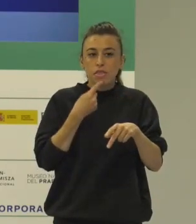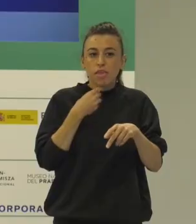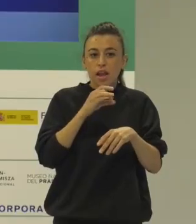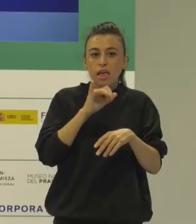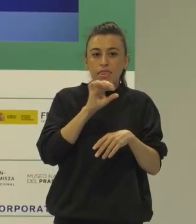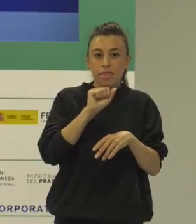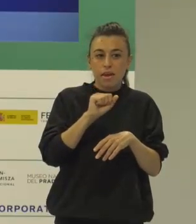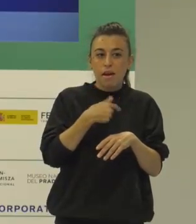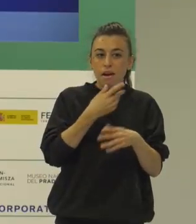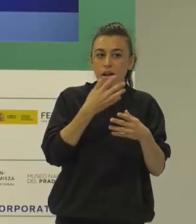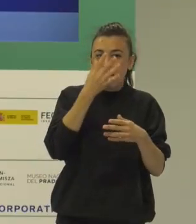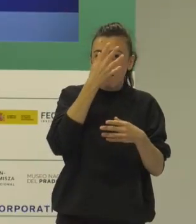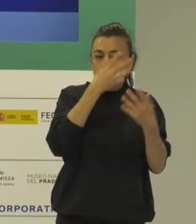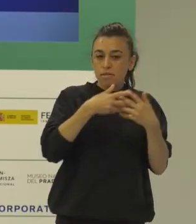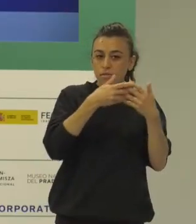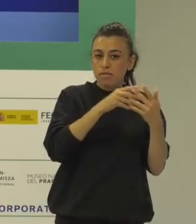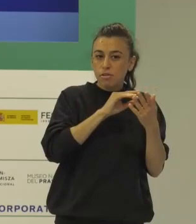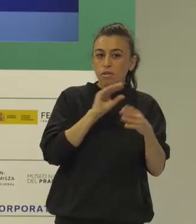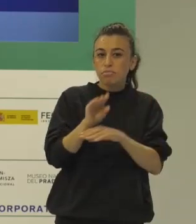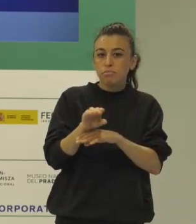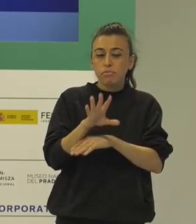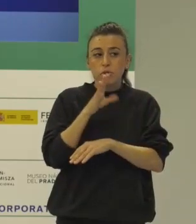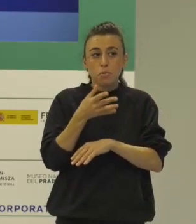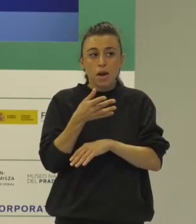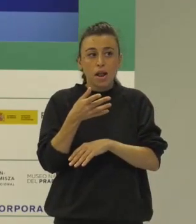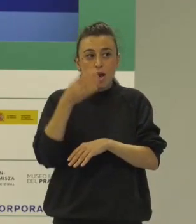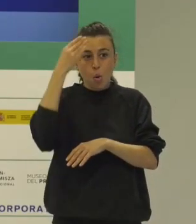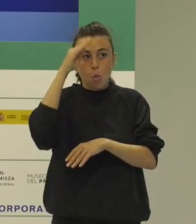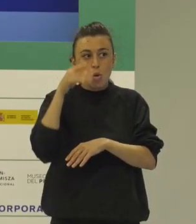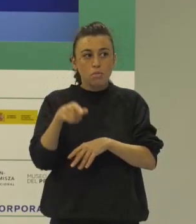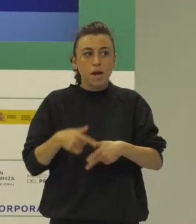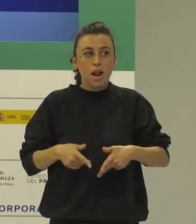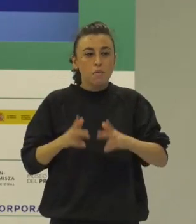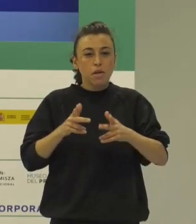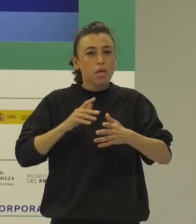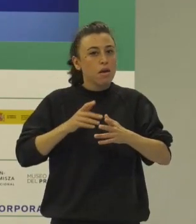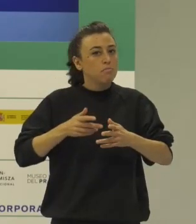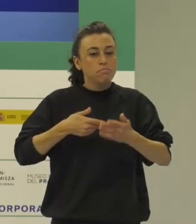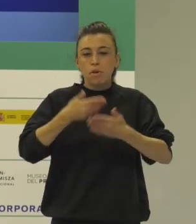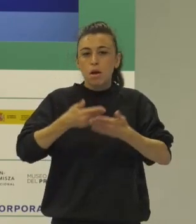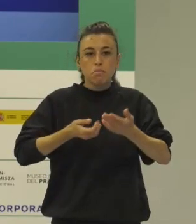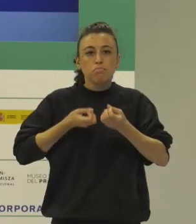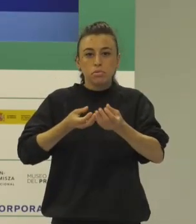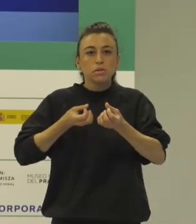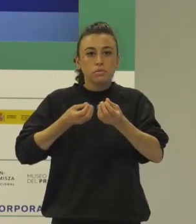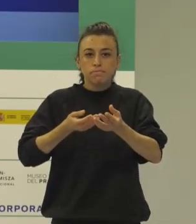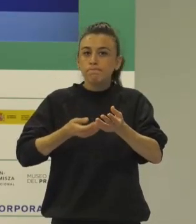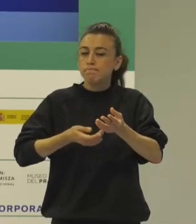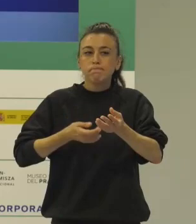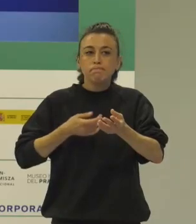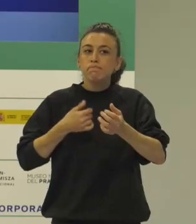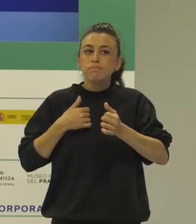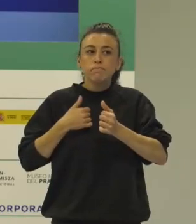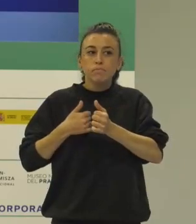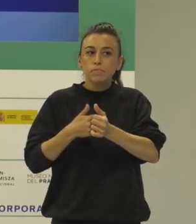a Cuba al final de los países donde más se persigue la libertad de prensa. Entonces, bueno, que nos cuentes qué es hacer periodismo en